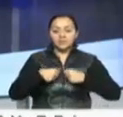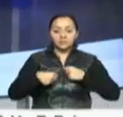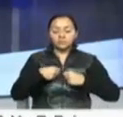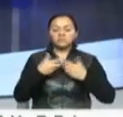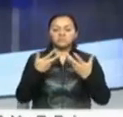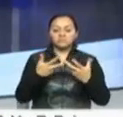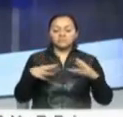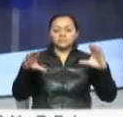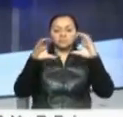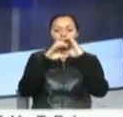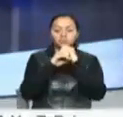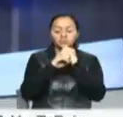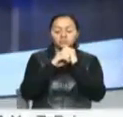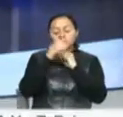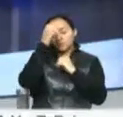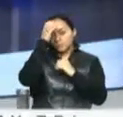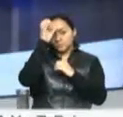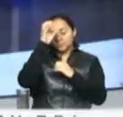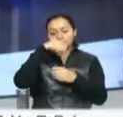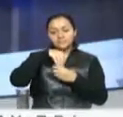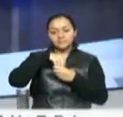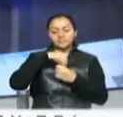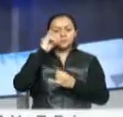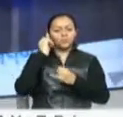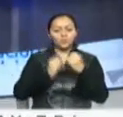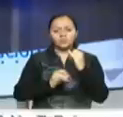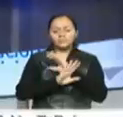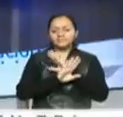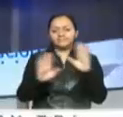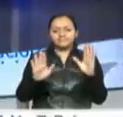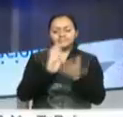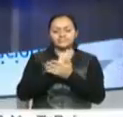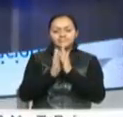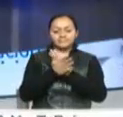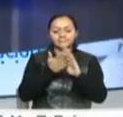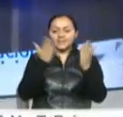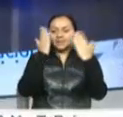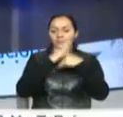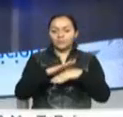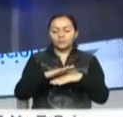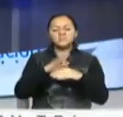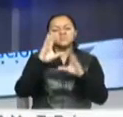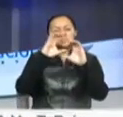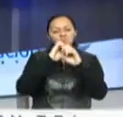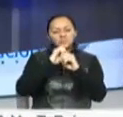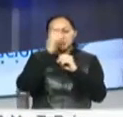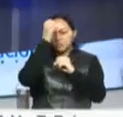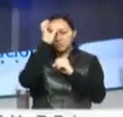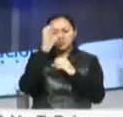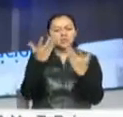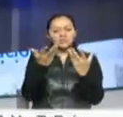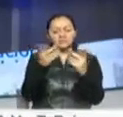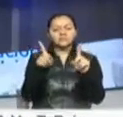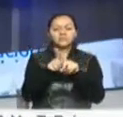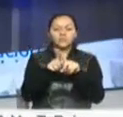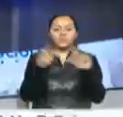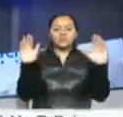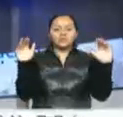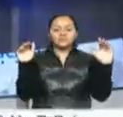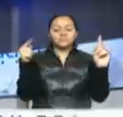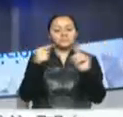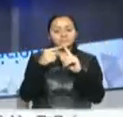la Noche Cultural, la última en la gestión del presidente de la República, Rafael Correa. Este evento, a manera de despedida, se enmarca